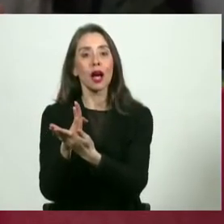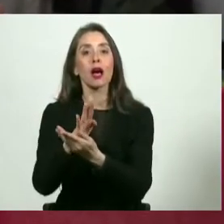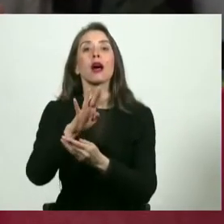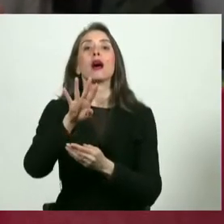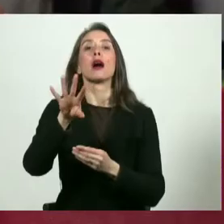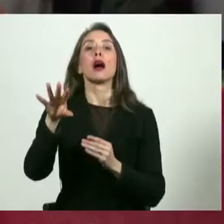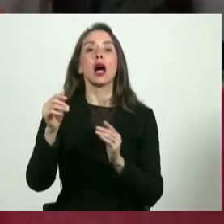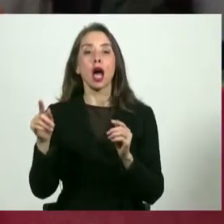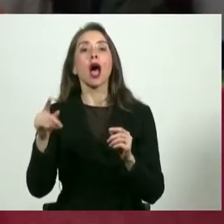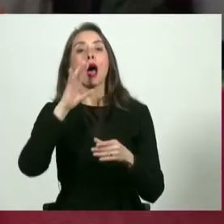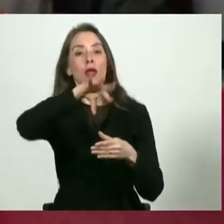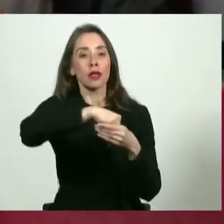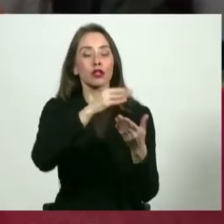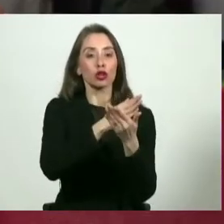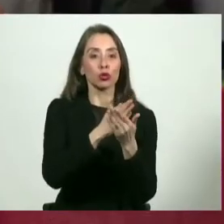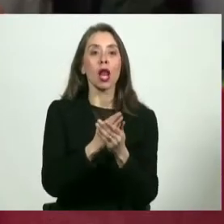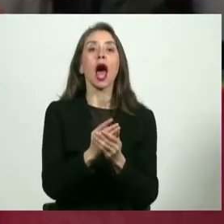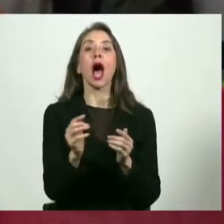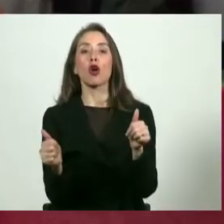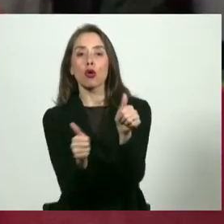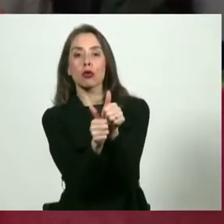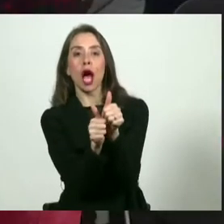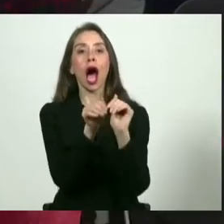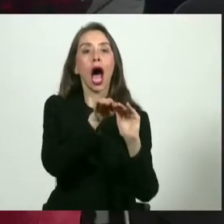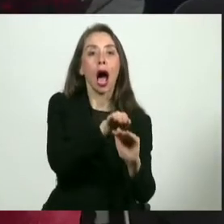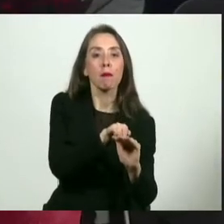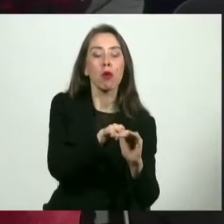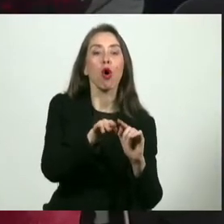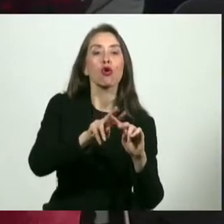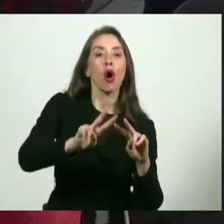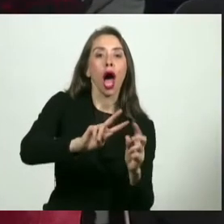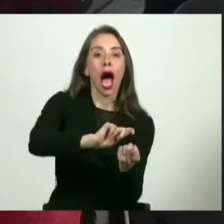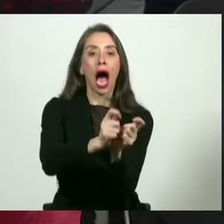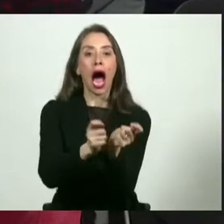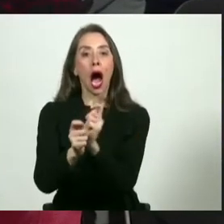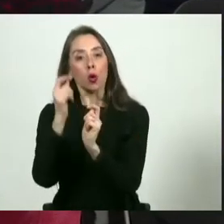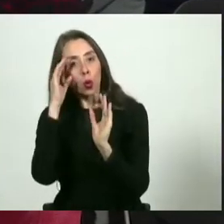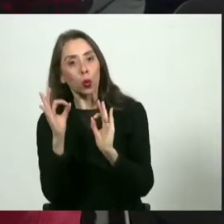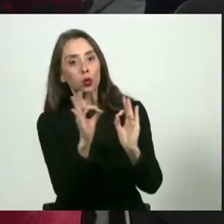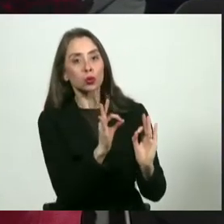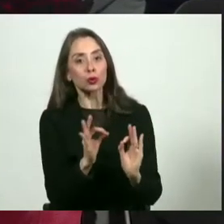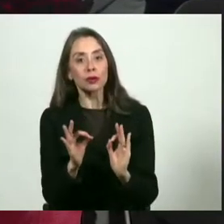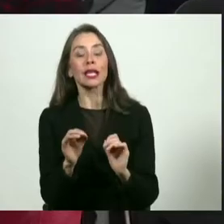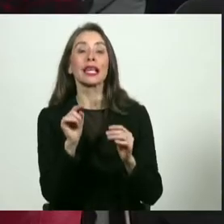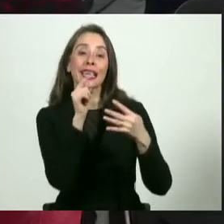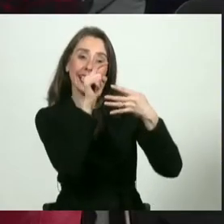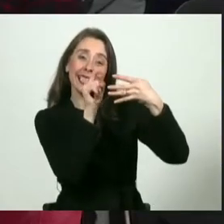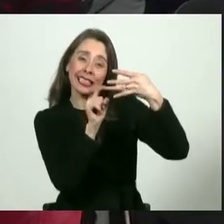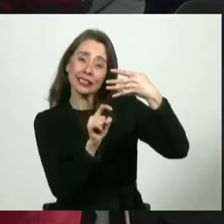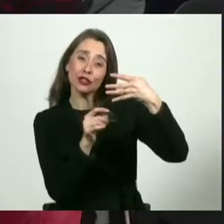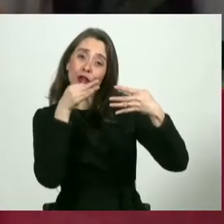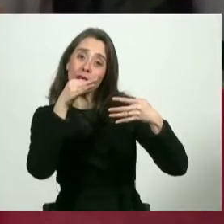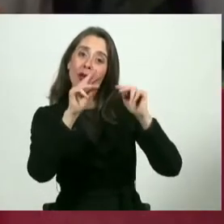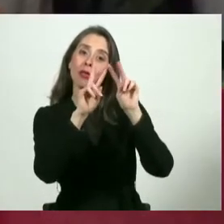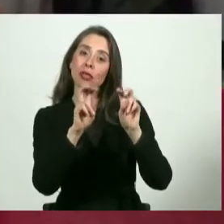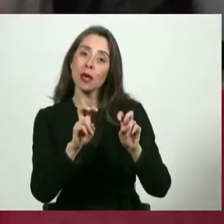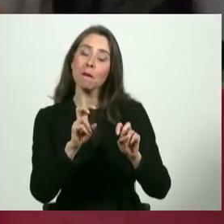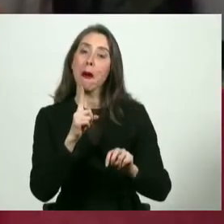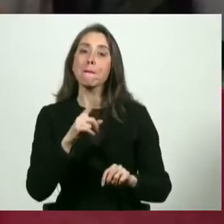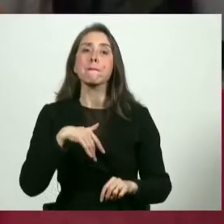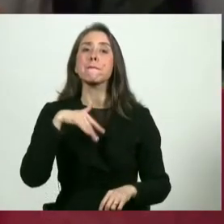Incorporar apoyos y ajustes razonables, ¿cierto? Pero en definitiva puede que esas hayan sido las materias más, digamos,